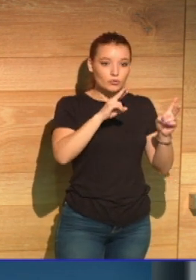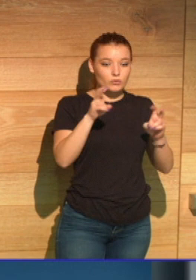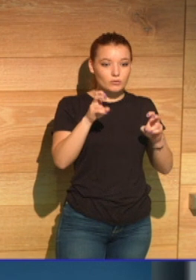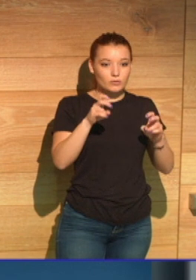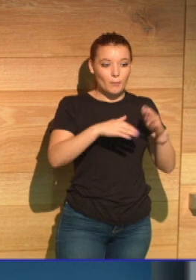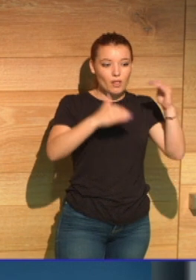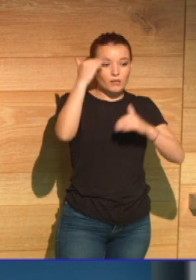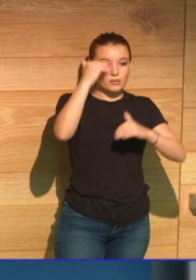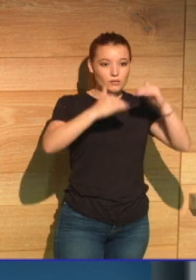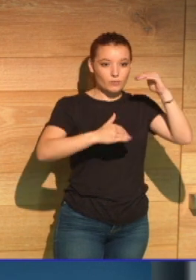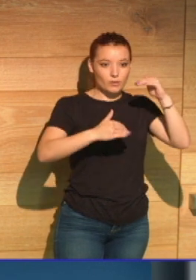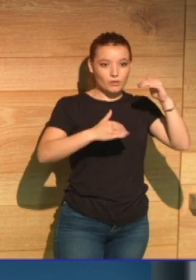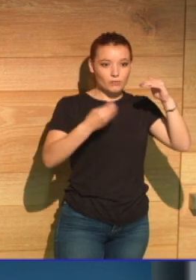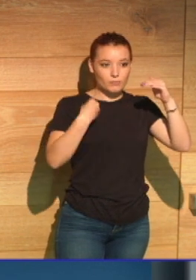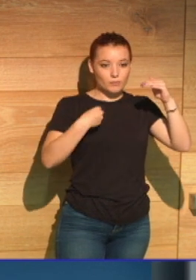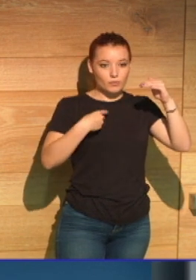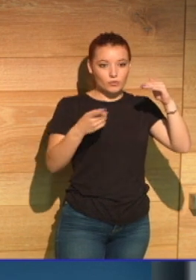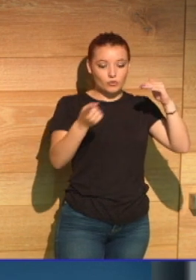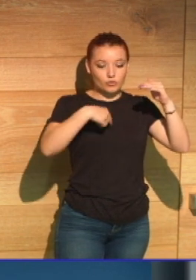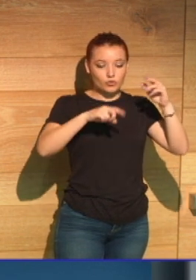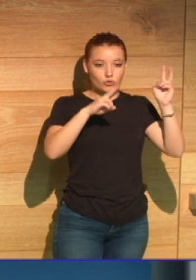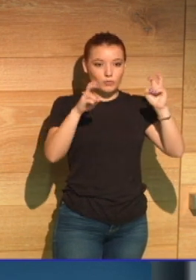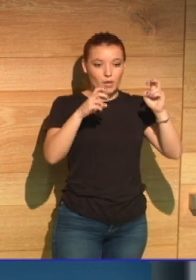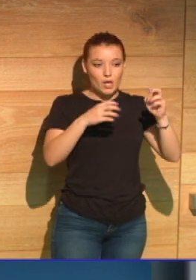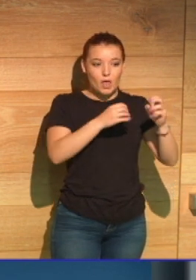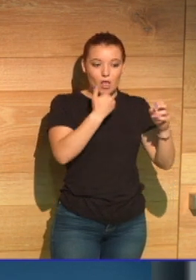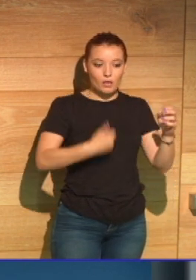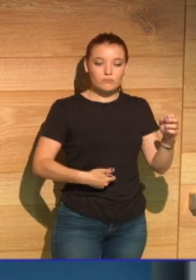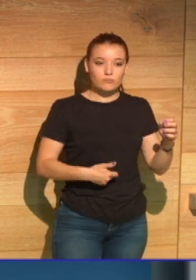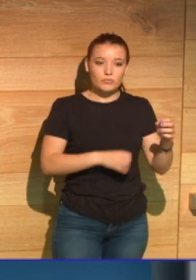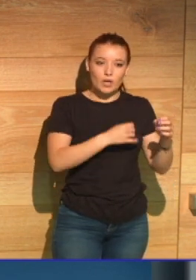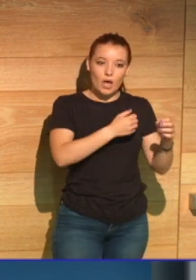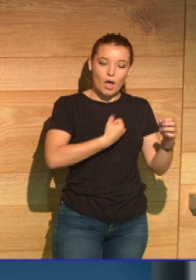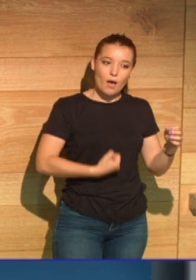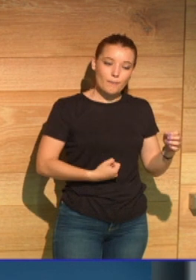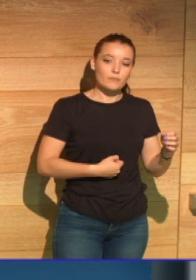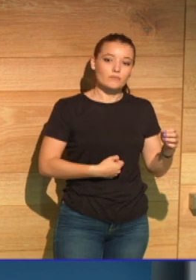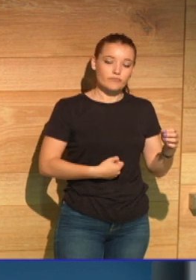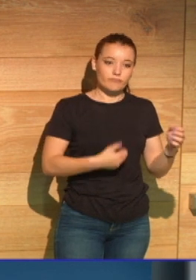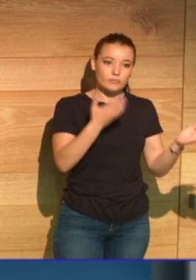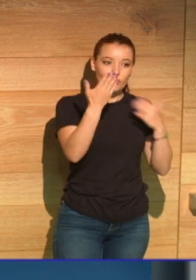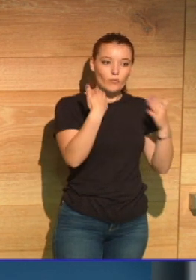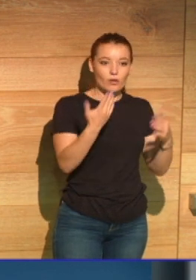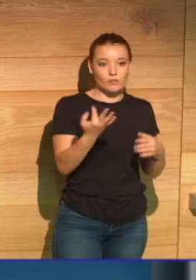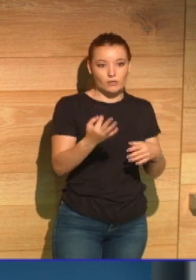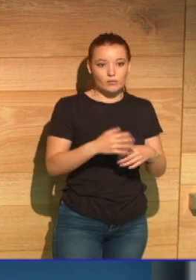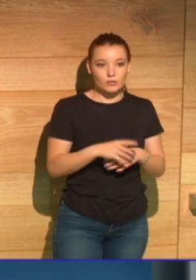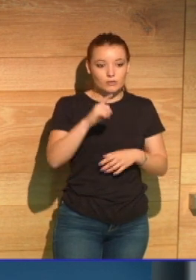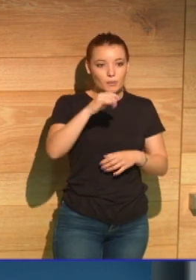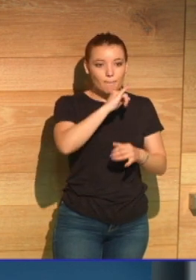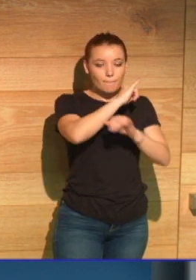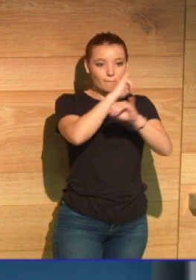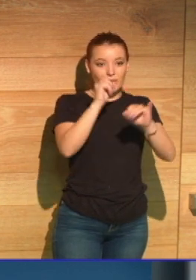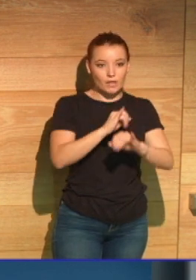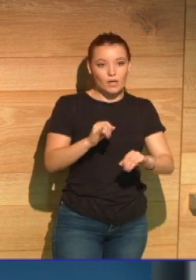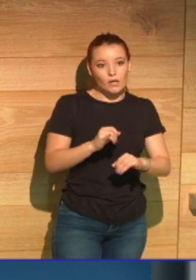que debemos hablar de hambre cero y fin de la pobreza, y que tenemos la obligación de hablar de paz, justicia, instituciones sólidas y alianzas